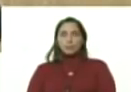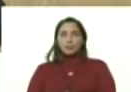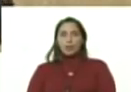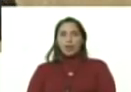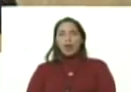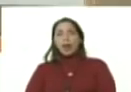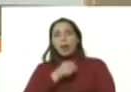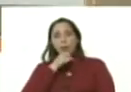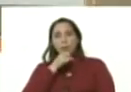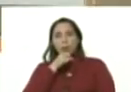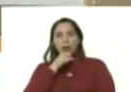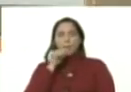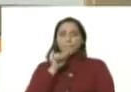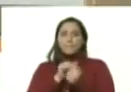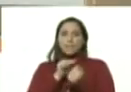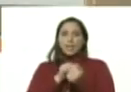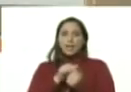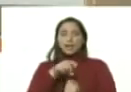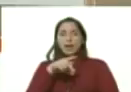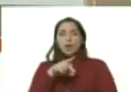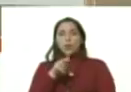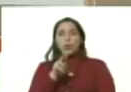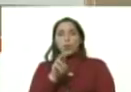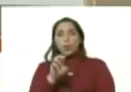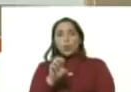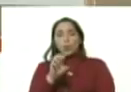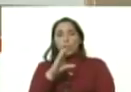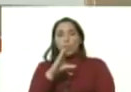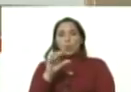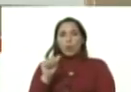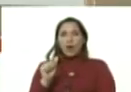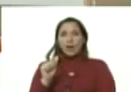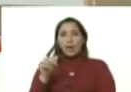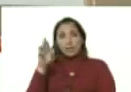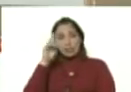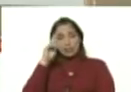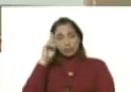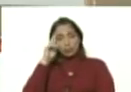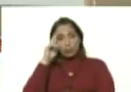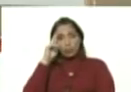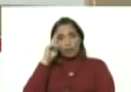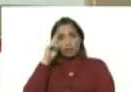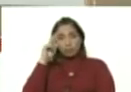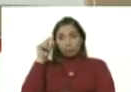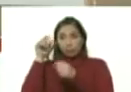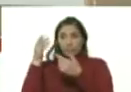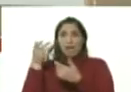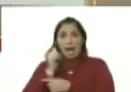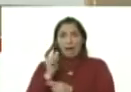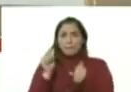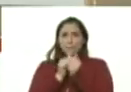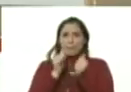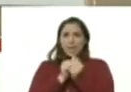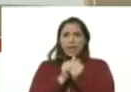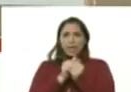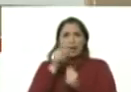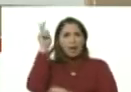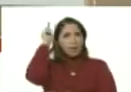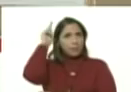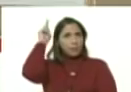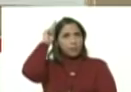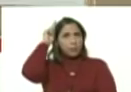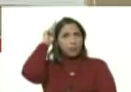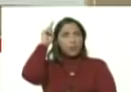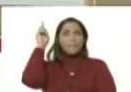cueca, que por razones que sería largo explicar, reposa esta piedra sagrada del pueblo Pemón en un parque en